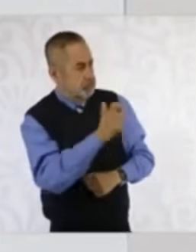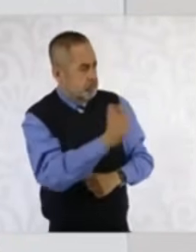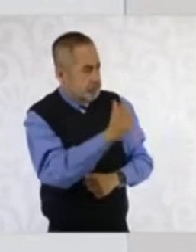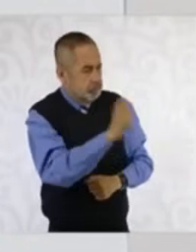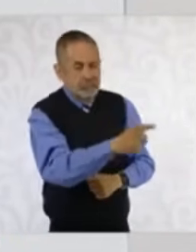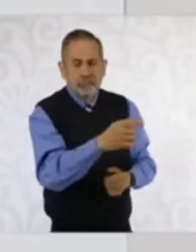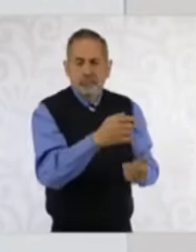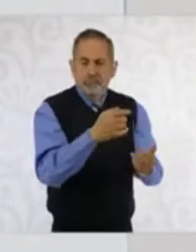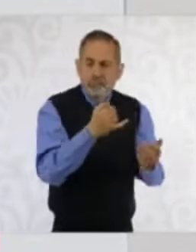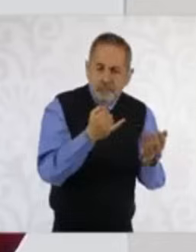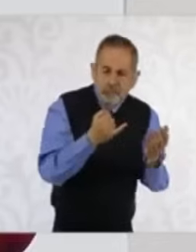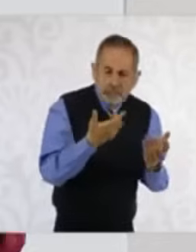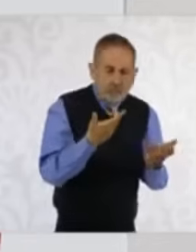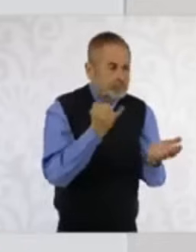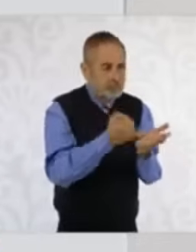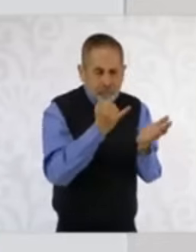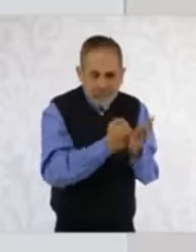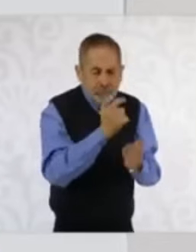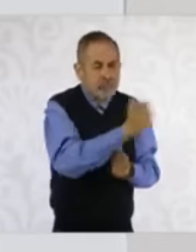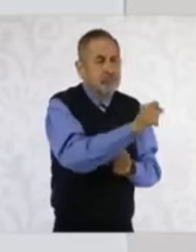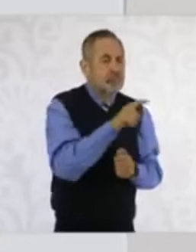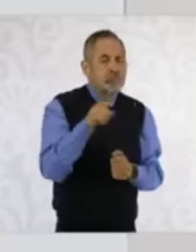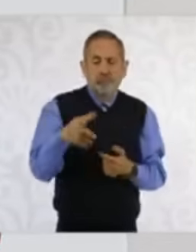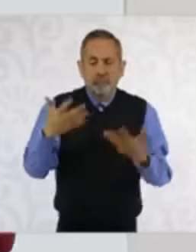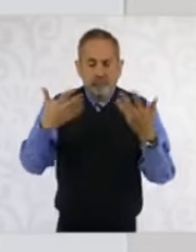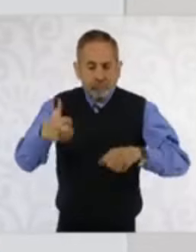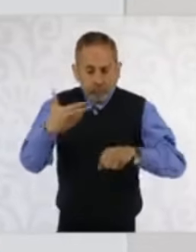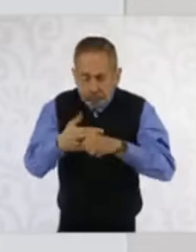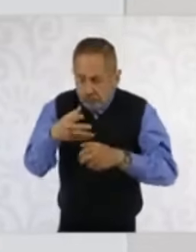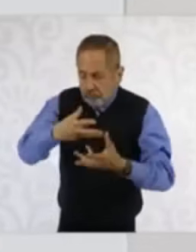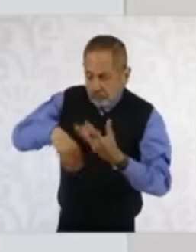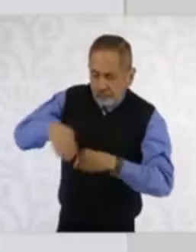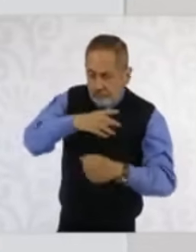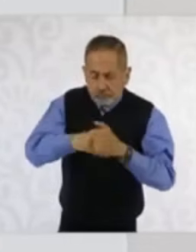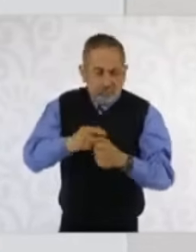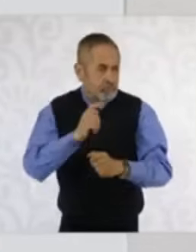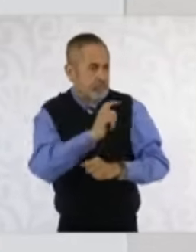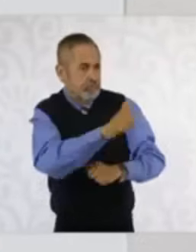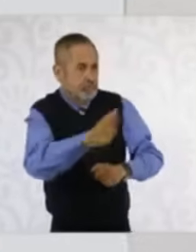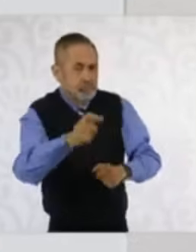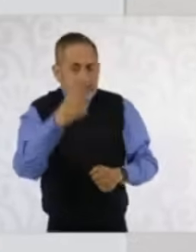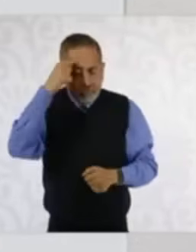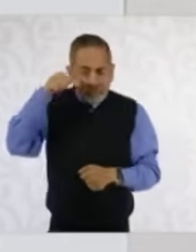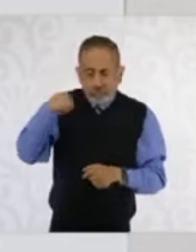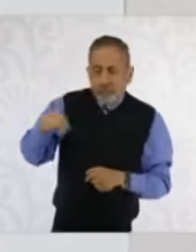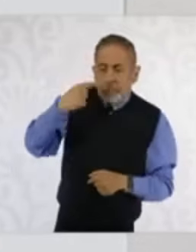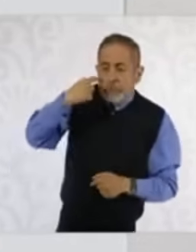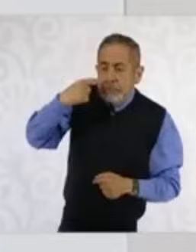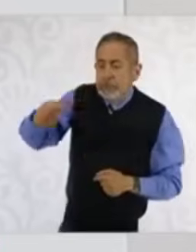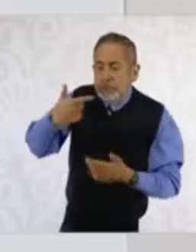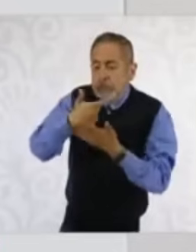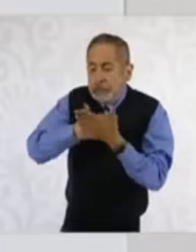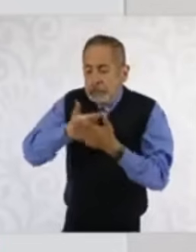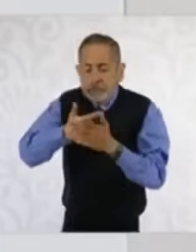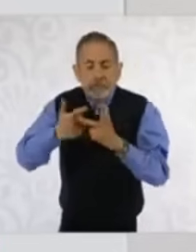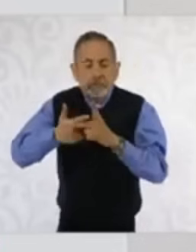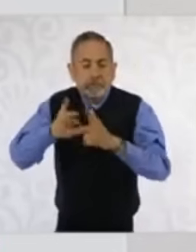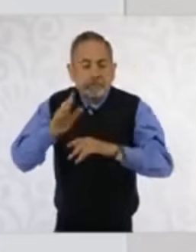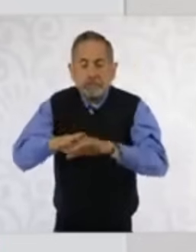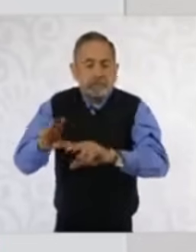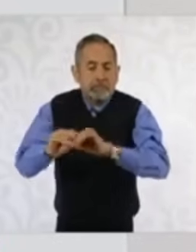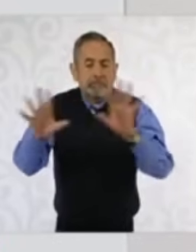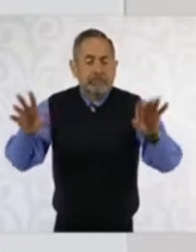propia empresa, que se está trabajando para que sea transparente la contabilidad entre una y otra